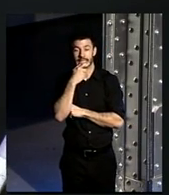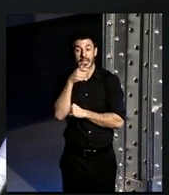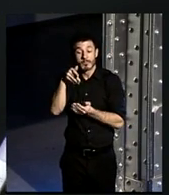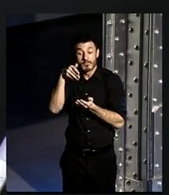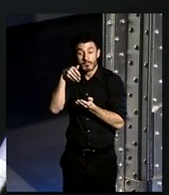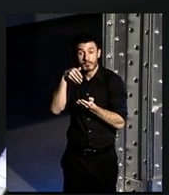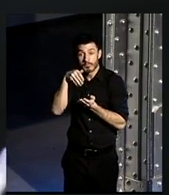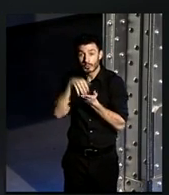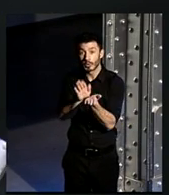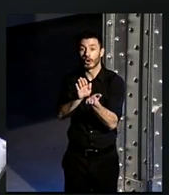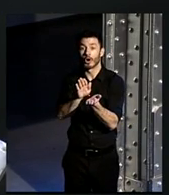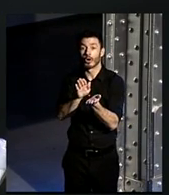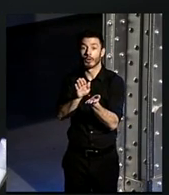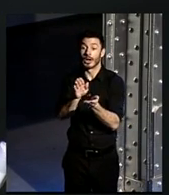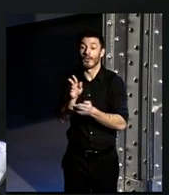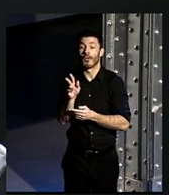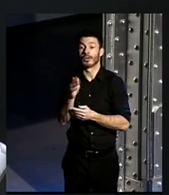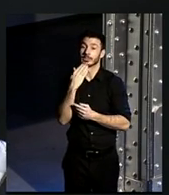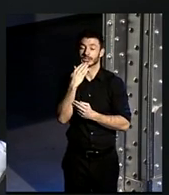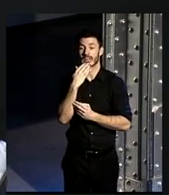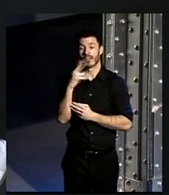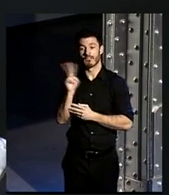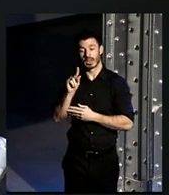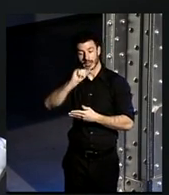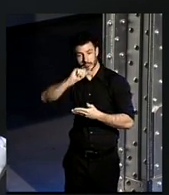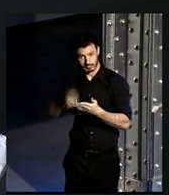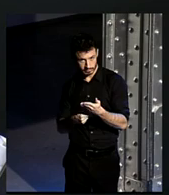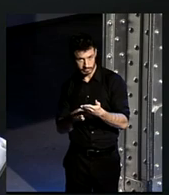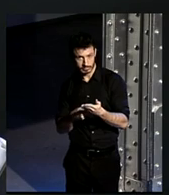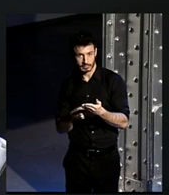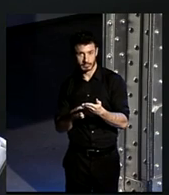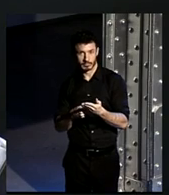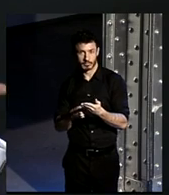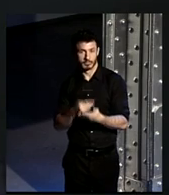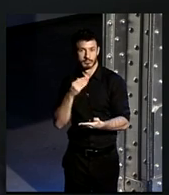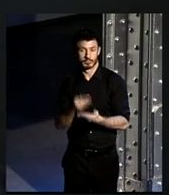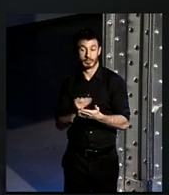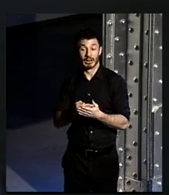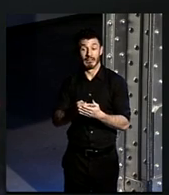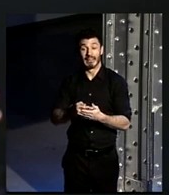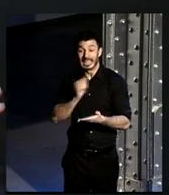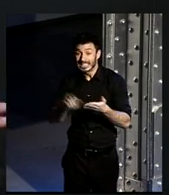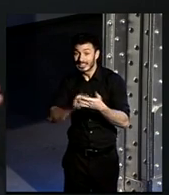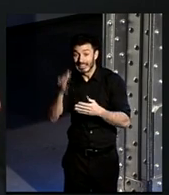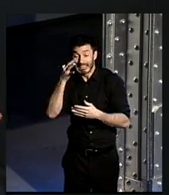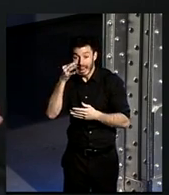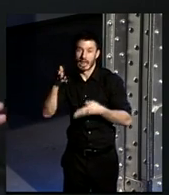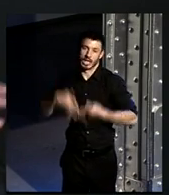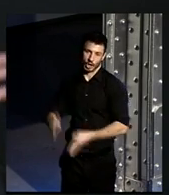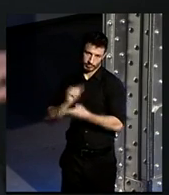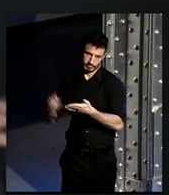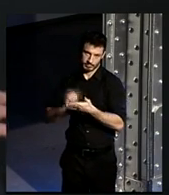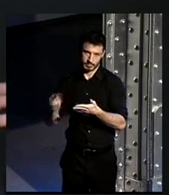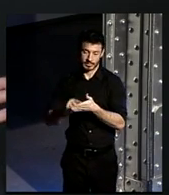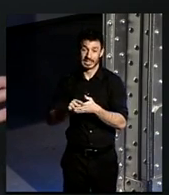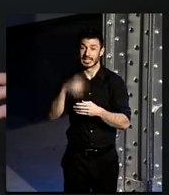firma de Verne, de Jules Verne, pero escrita en realidad por su hijo. Y lo sabemos porque en una carta que